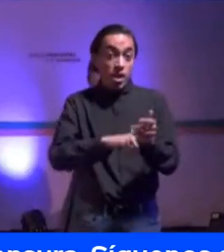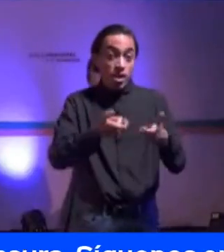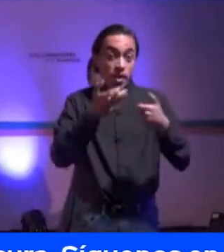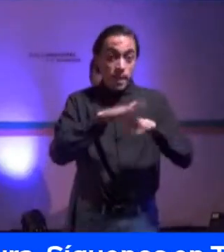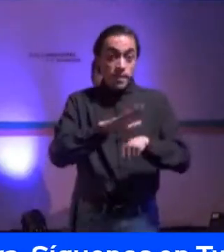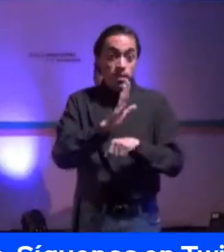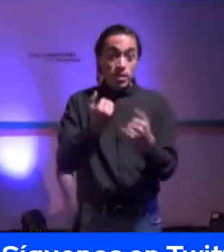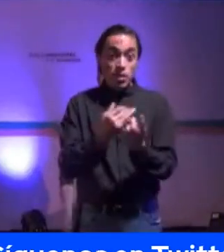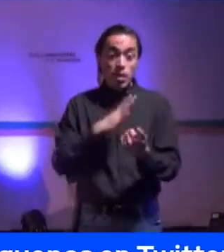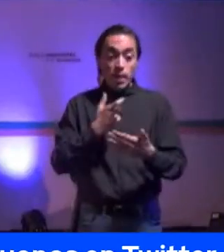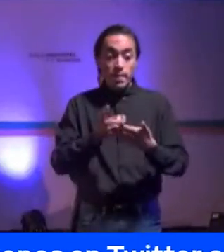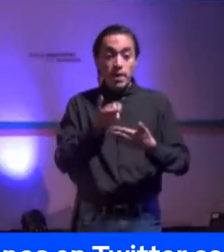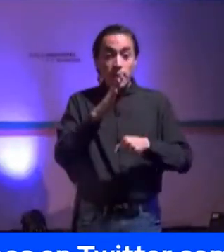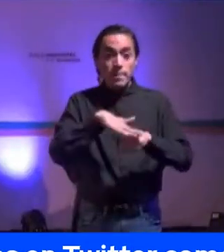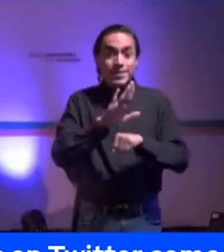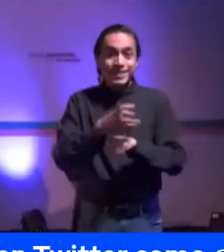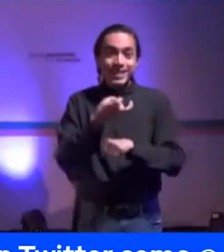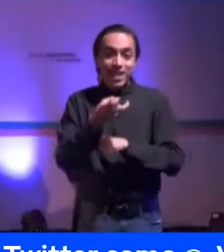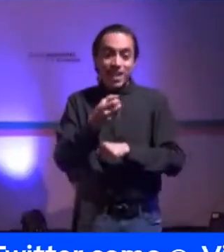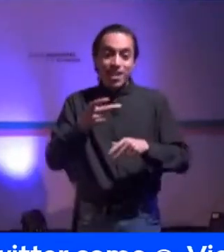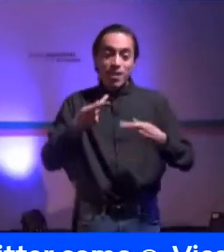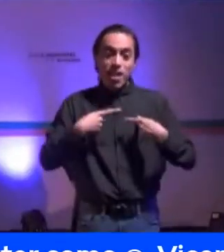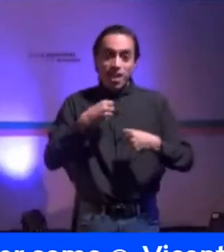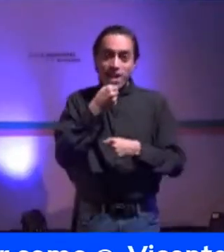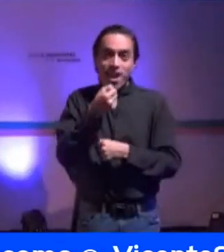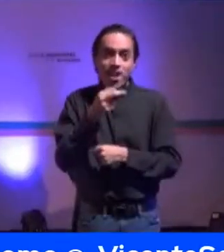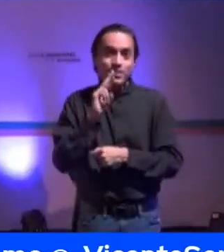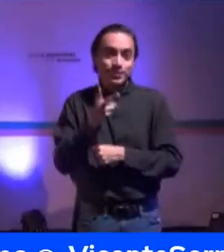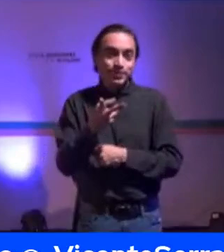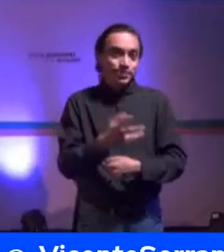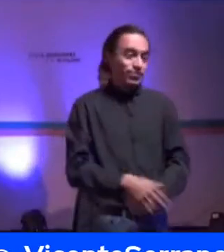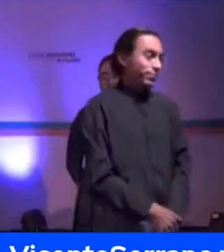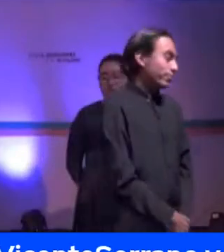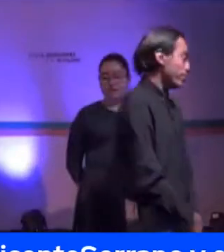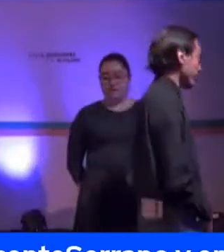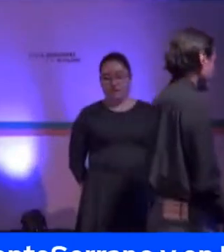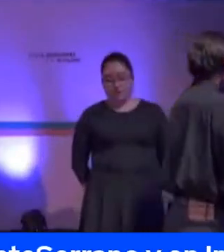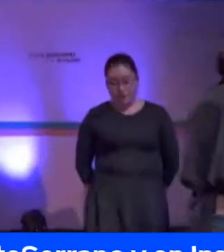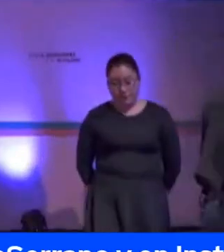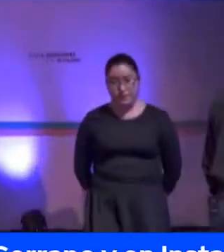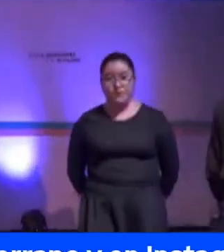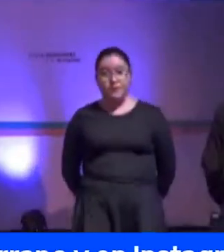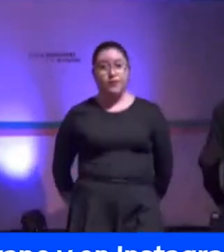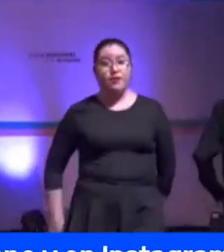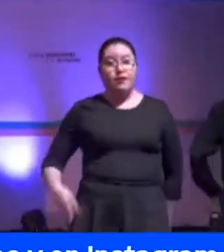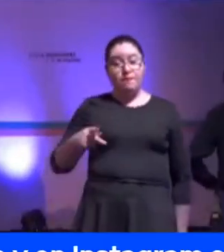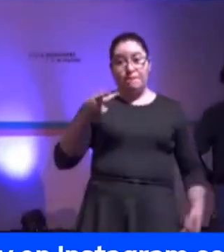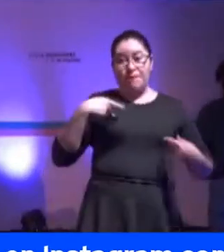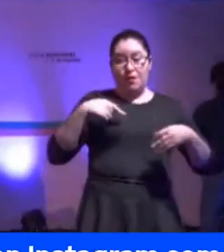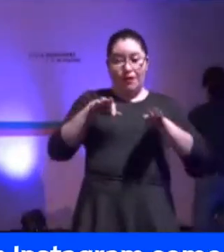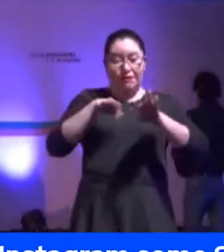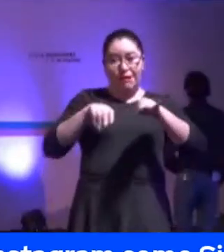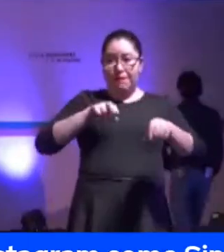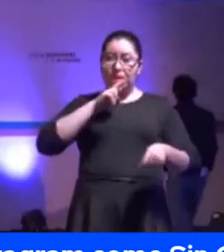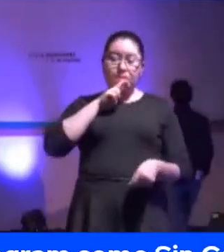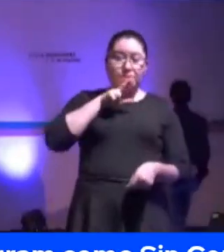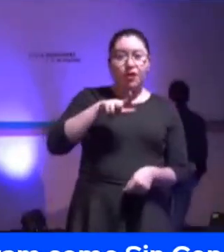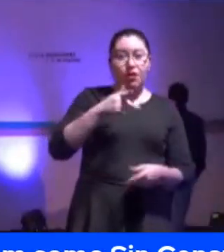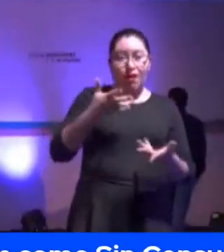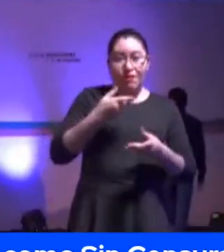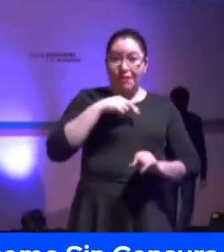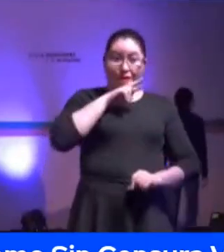que le pagaban más, era mejor periodista y no necesariamente el que hacía un mejor trabajo. Hoy eso se